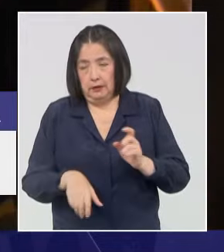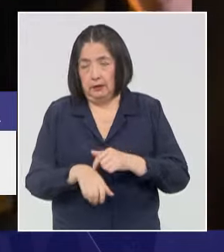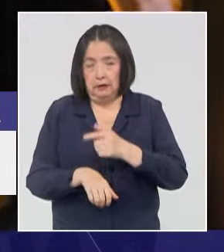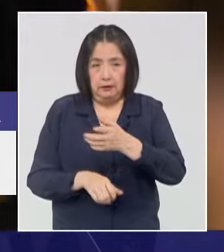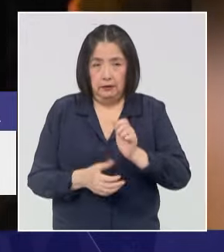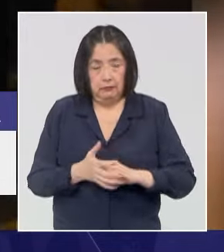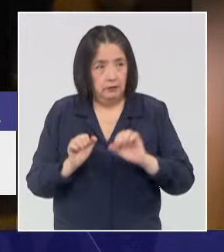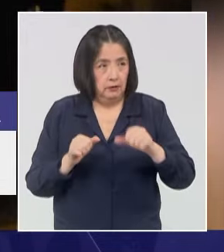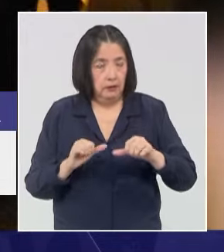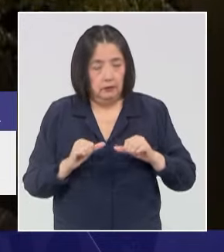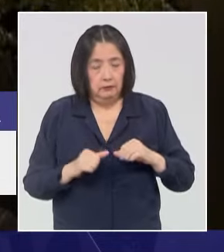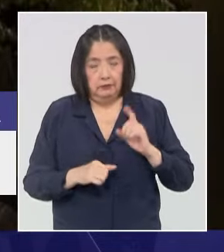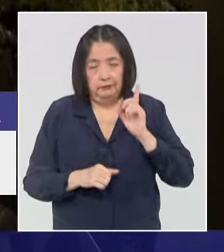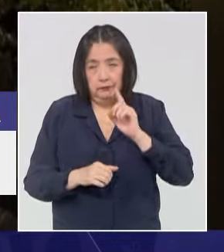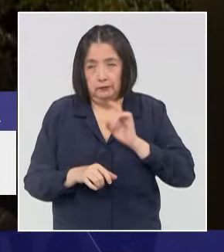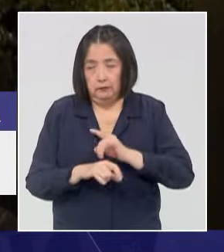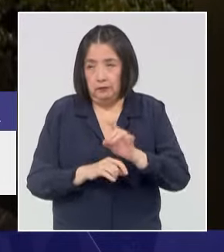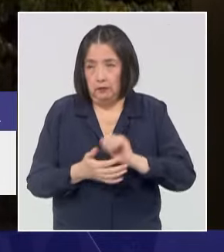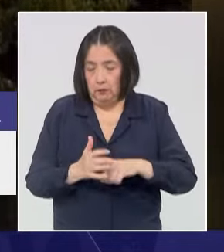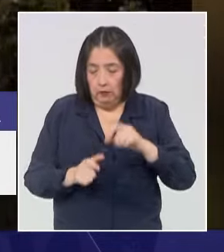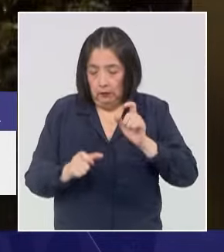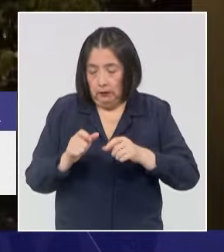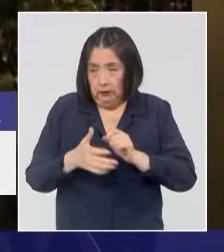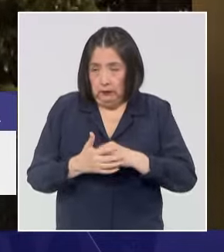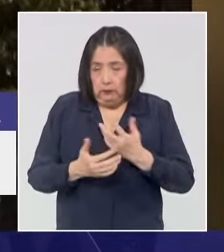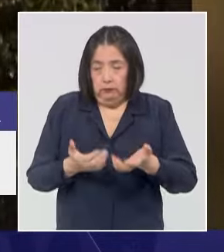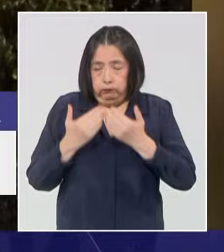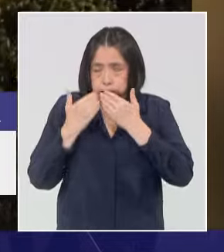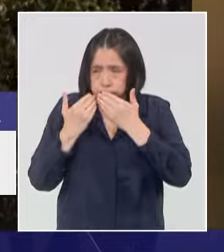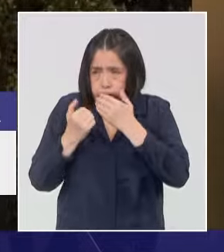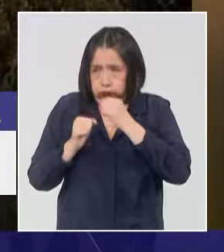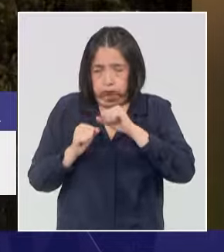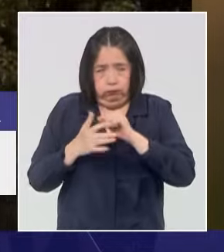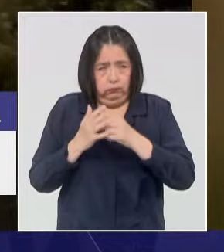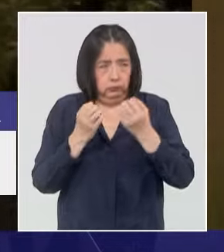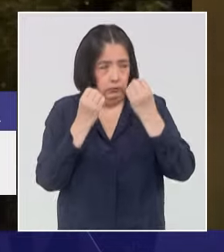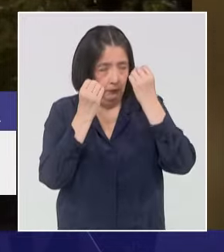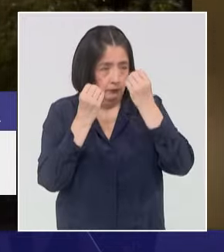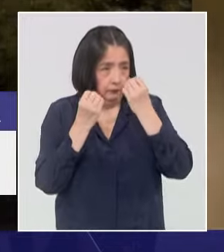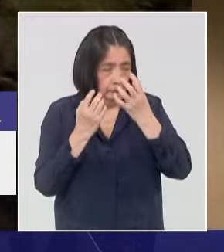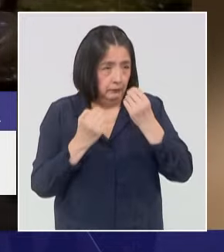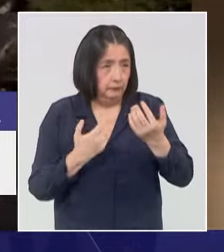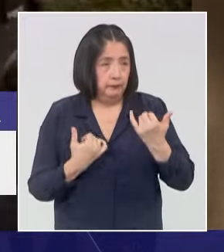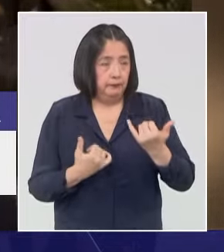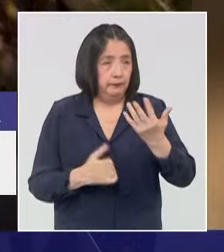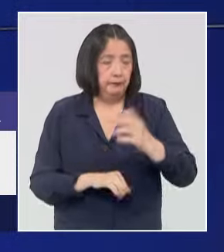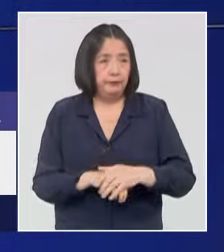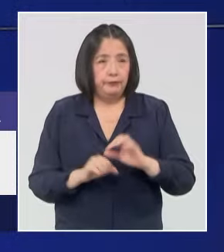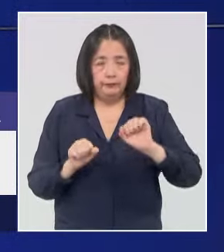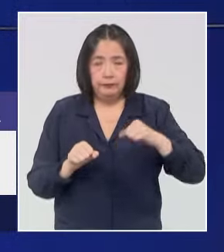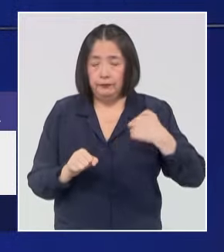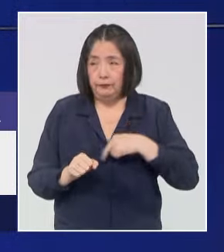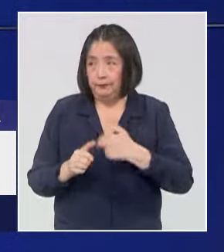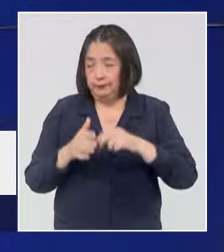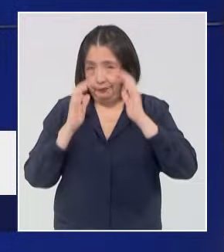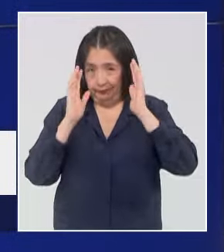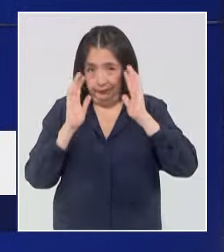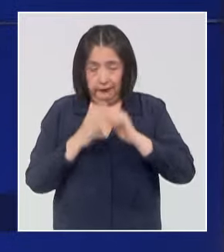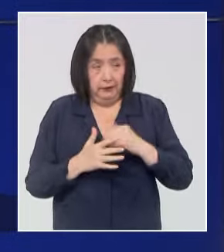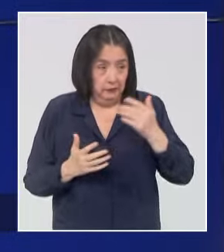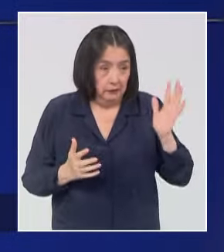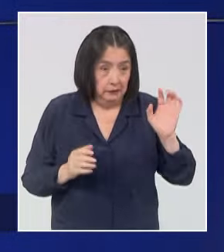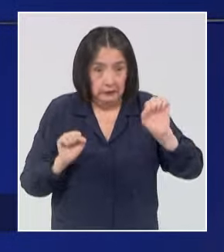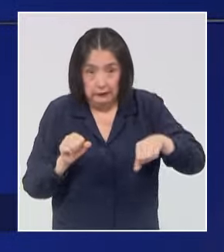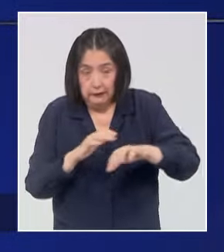tiempo y seguir engañando a la opinión pública, ¿no, Karina? Muchísimas gracias por la información que nos has dado. Vamos a estar pendientes de cualquier novedad, si